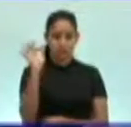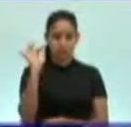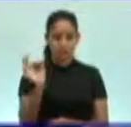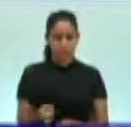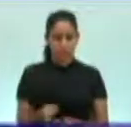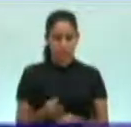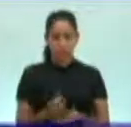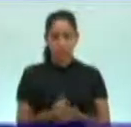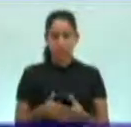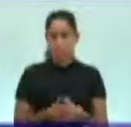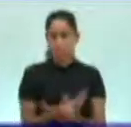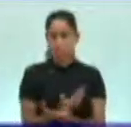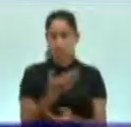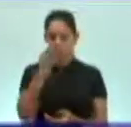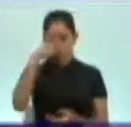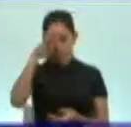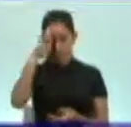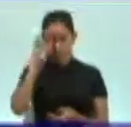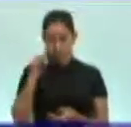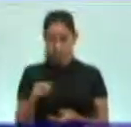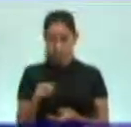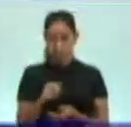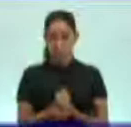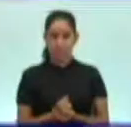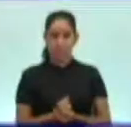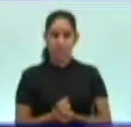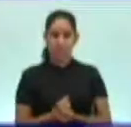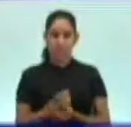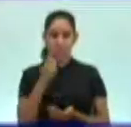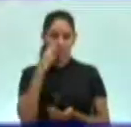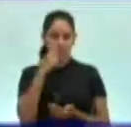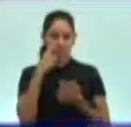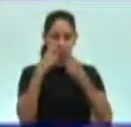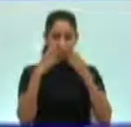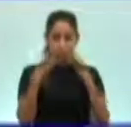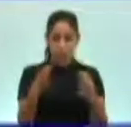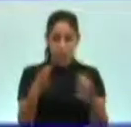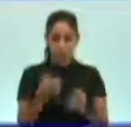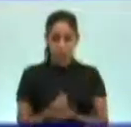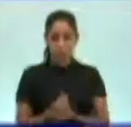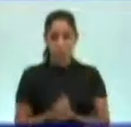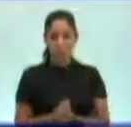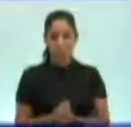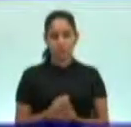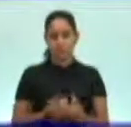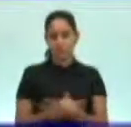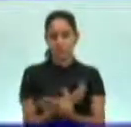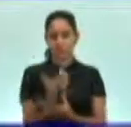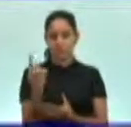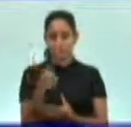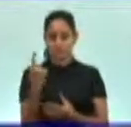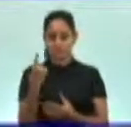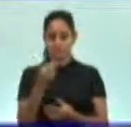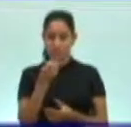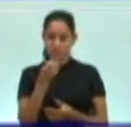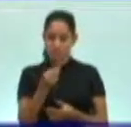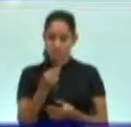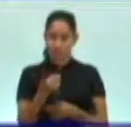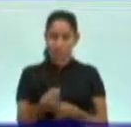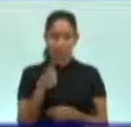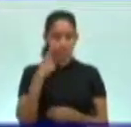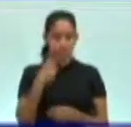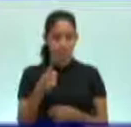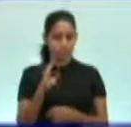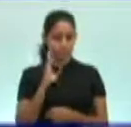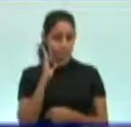Esta norma legal vigente establece un uso más flexible de los símbolos nacionales para poder apreciar, dentro de un estado de orden y